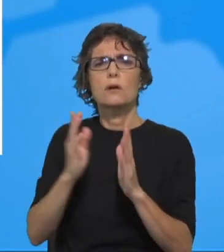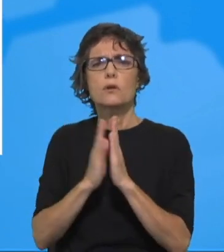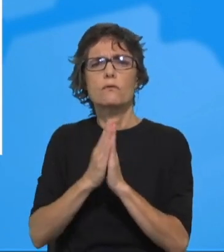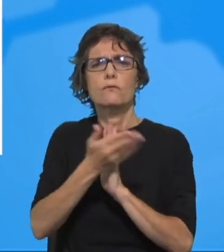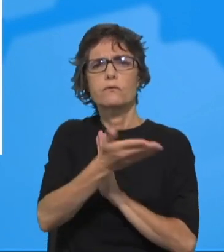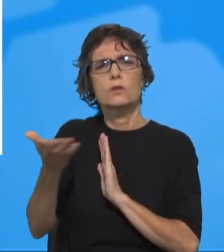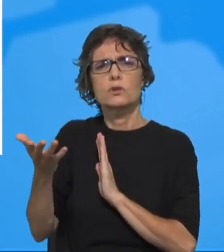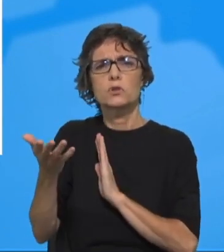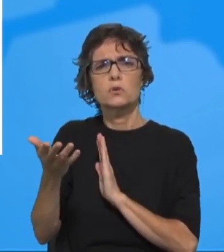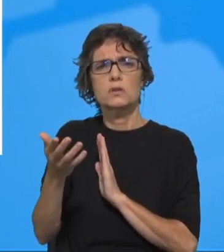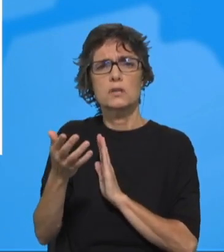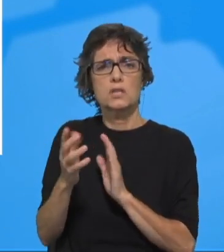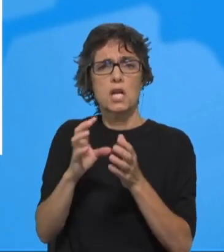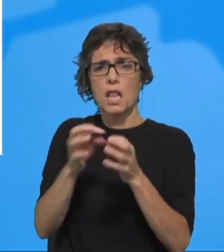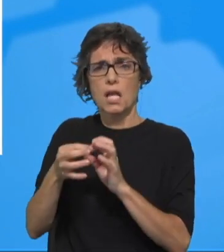que pertenecen.